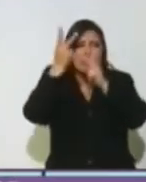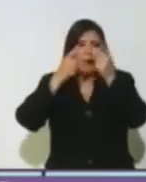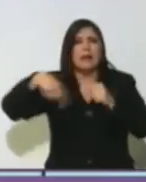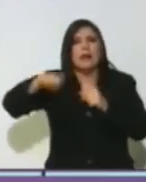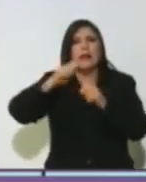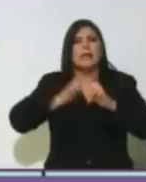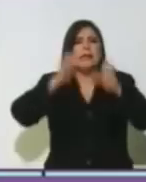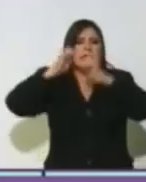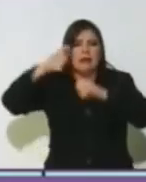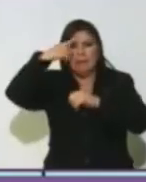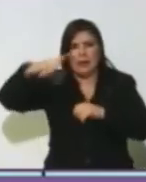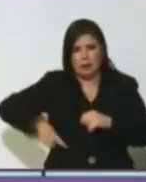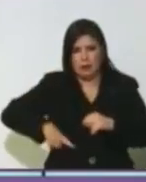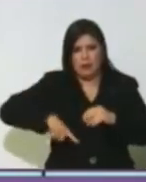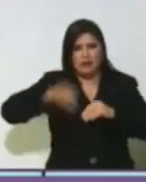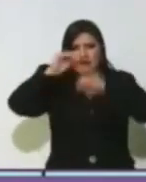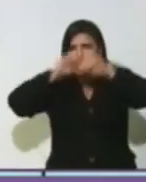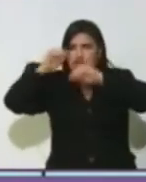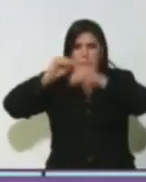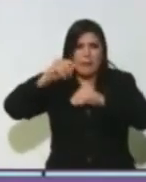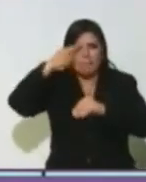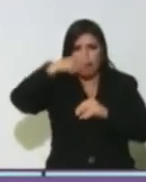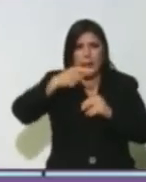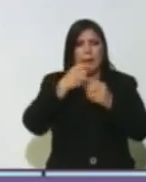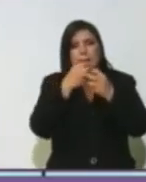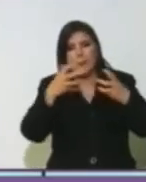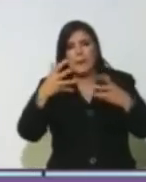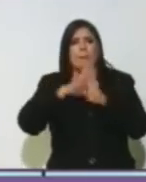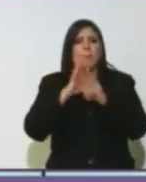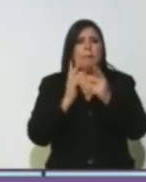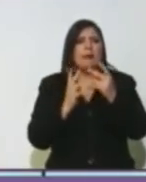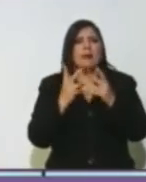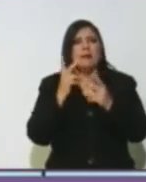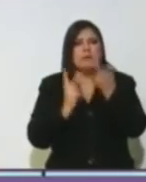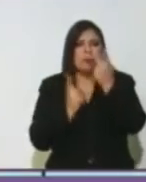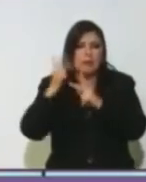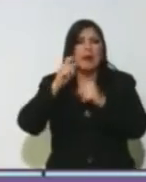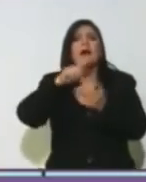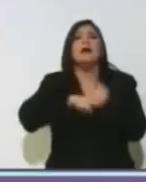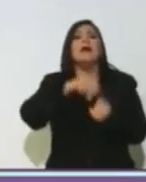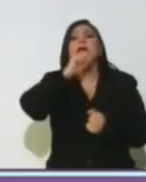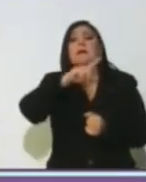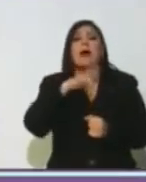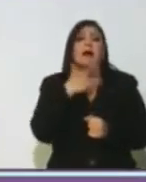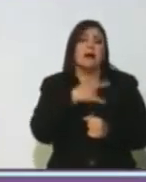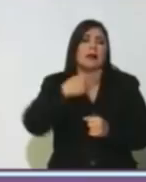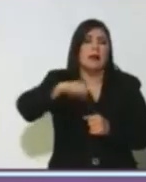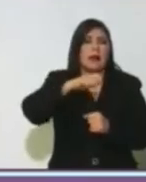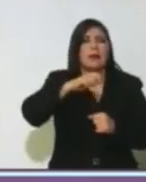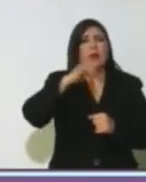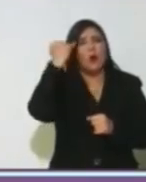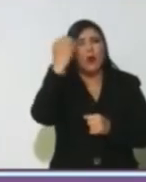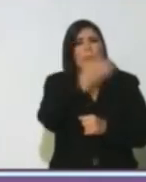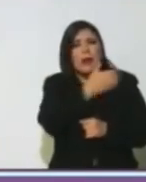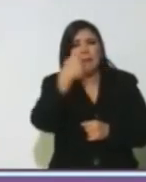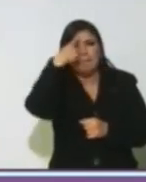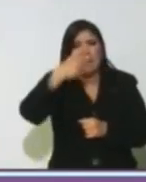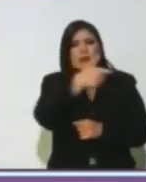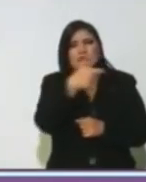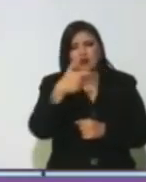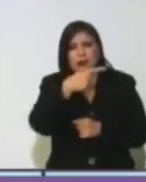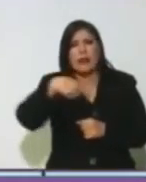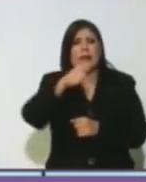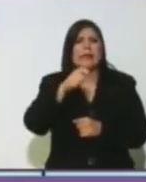fomentar un conjunto con los comuneros al rescate efectivo de los canales de xochimilco y tláhuac